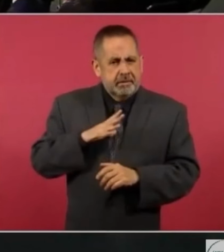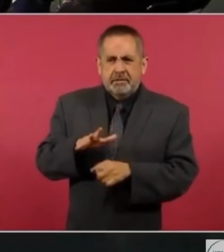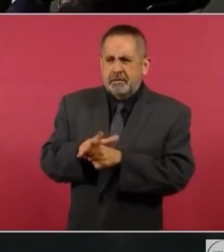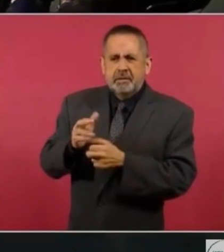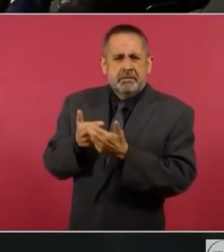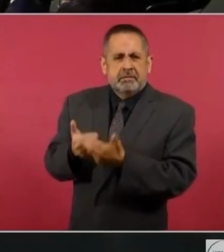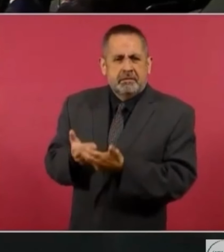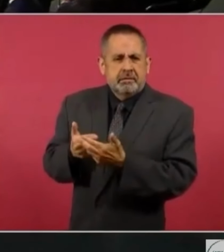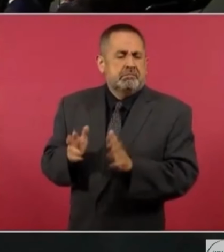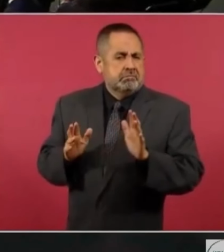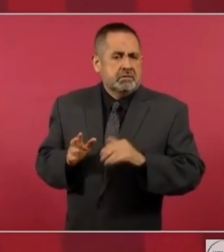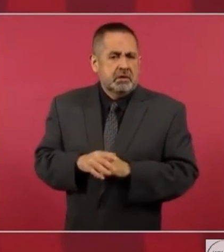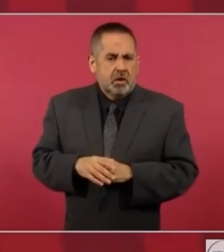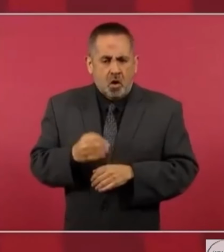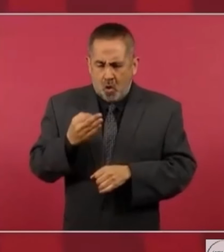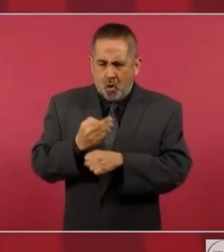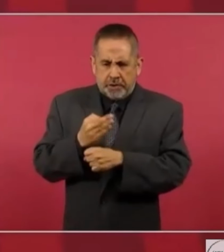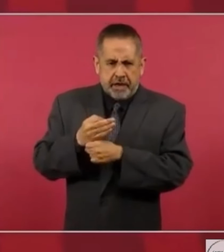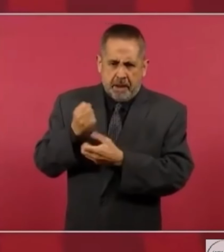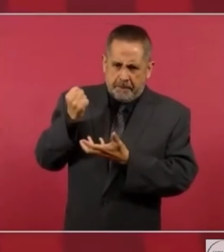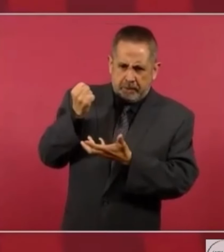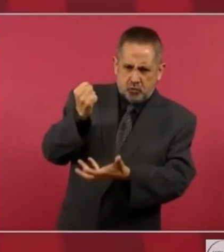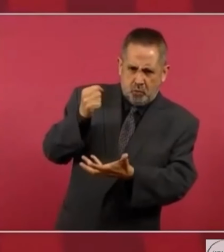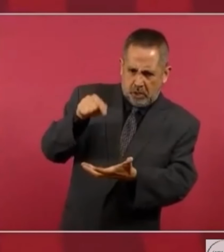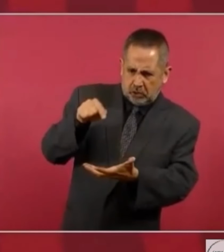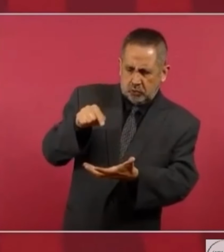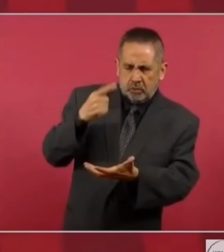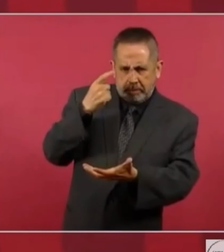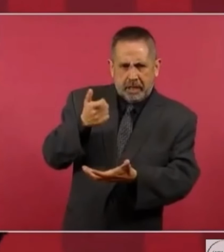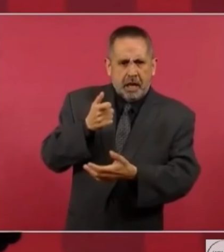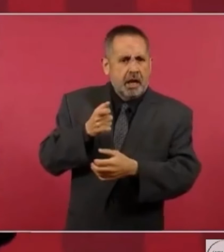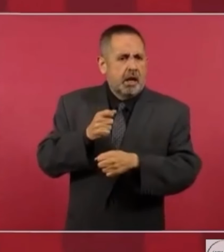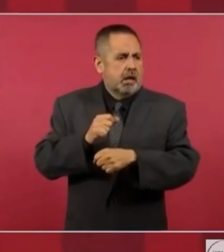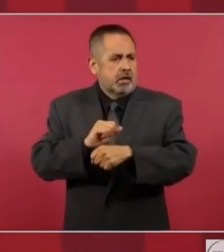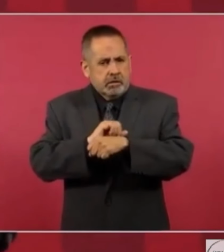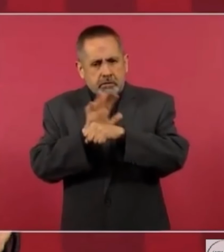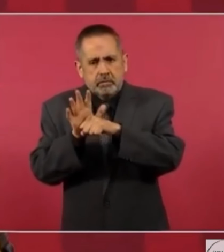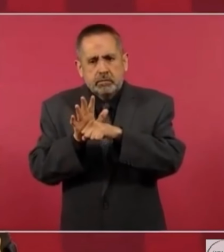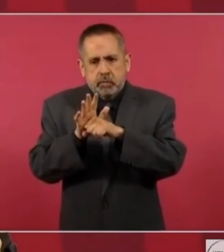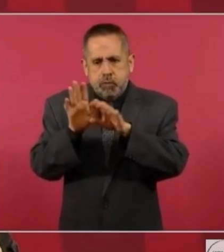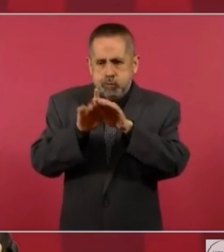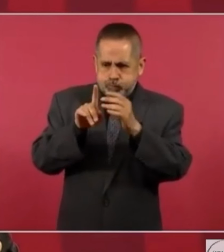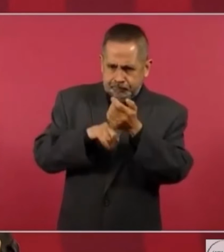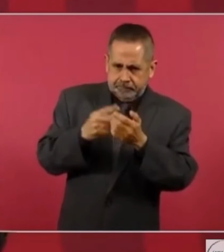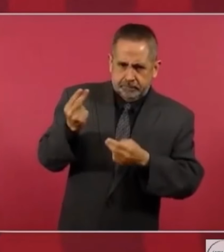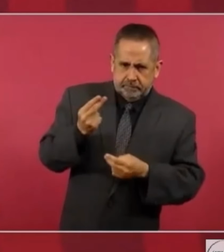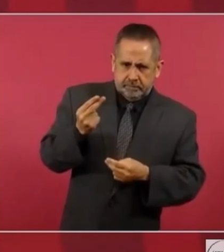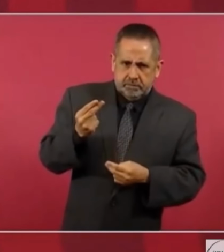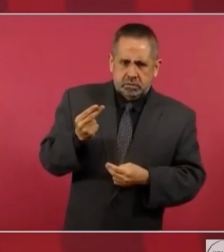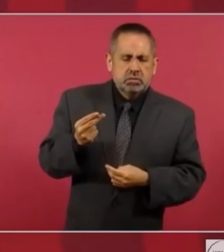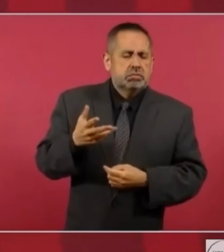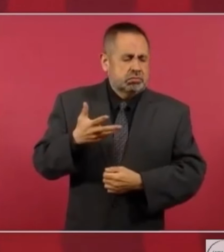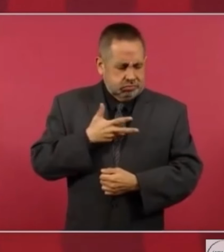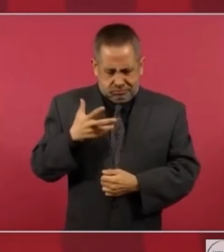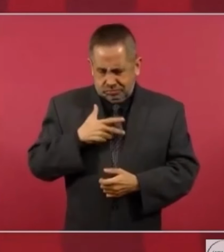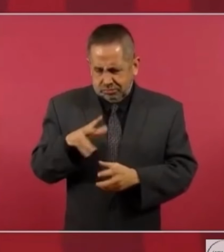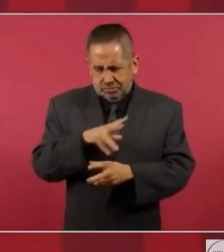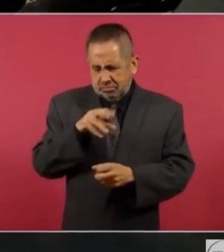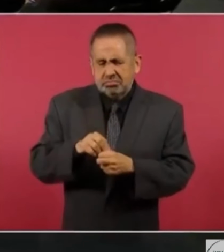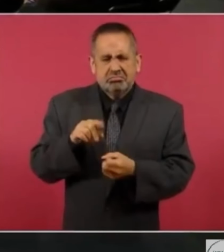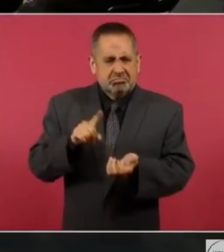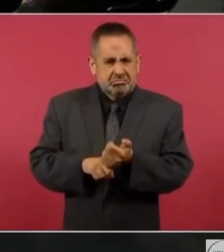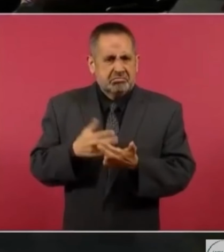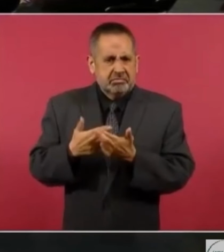caso igual, el presupuesto necesario para las vacunas COVID, el que podría ser necesario, se contempló desde el inicio.